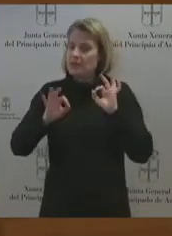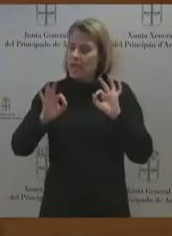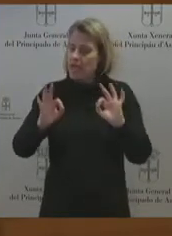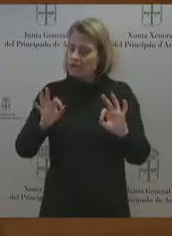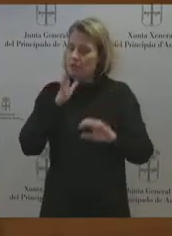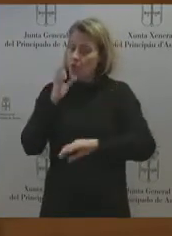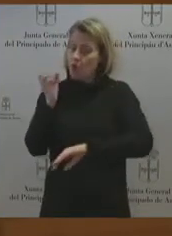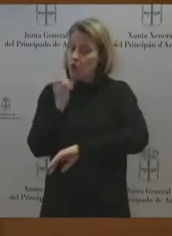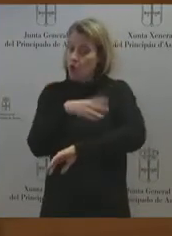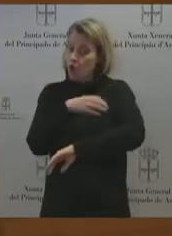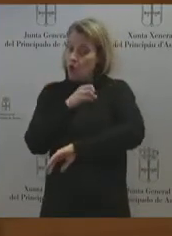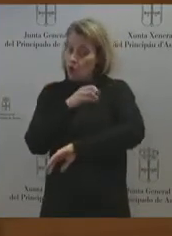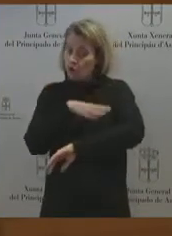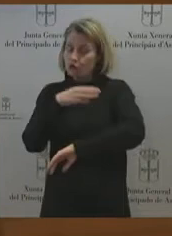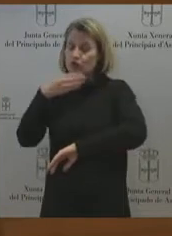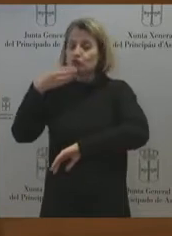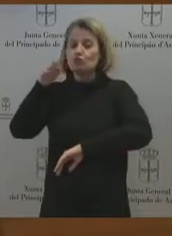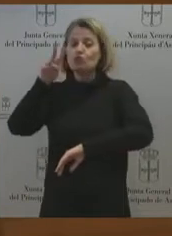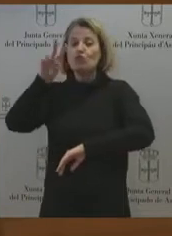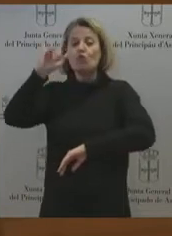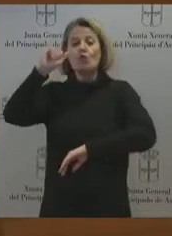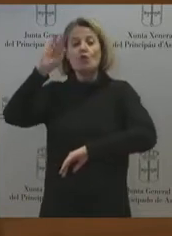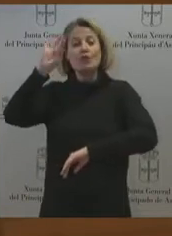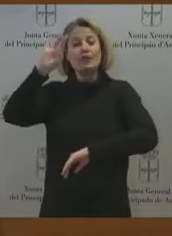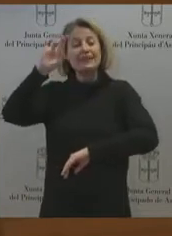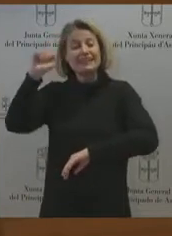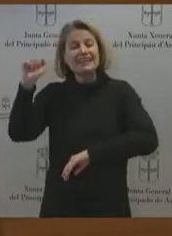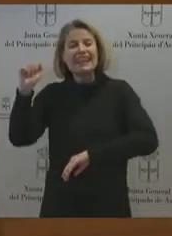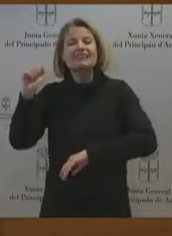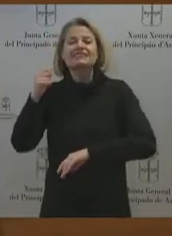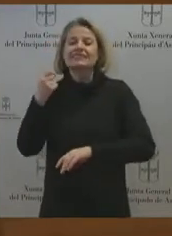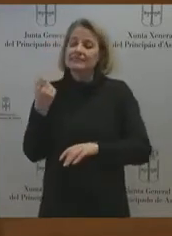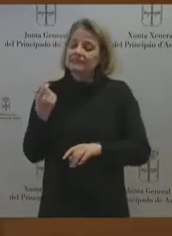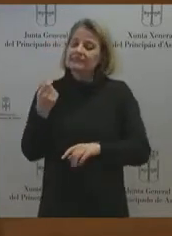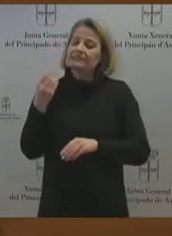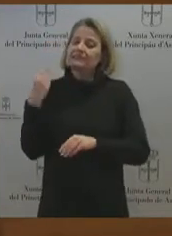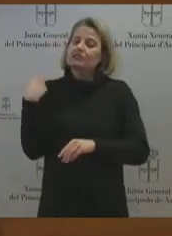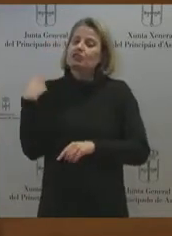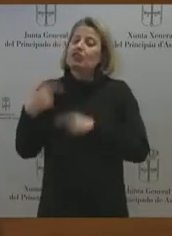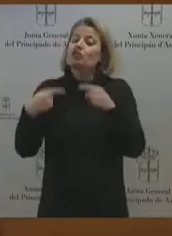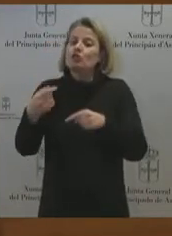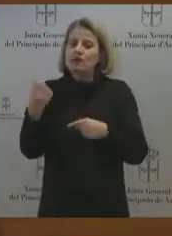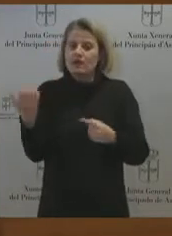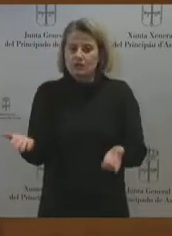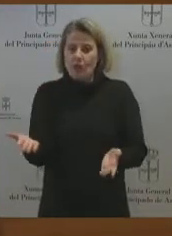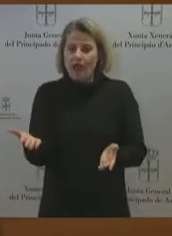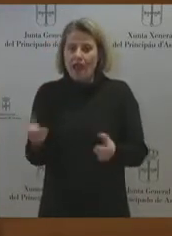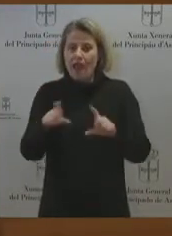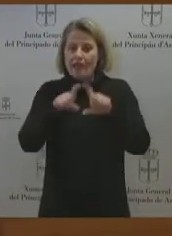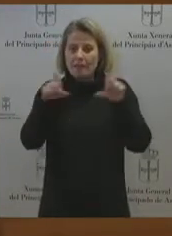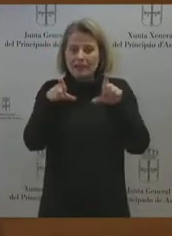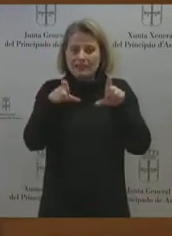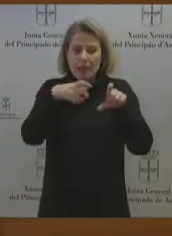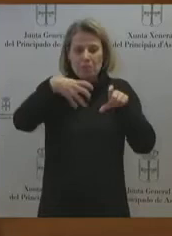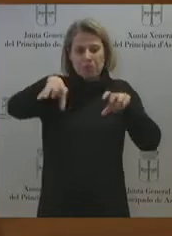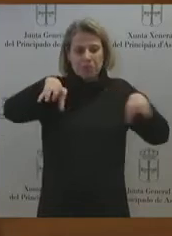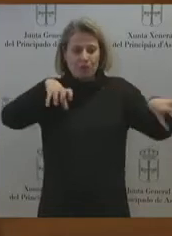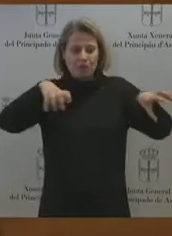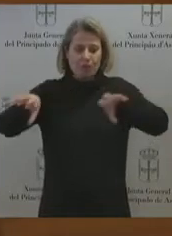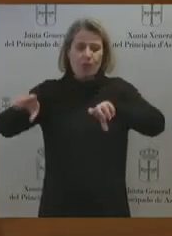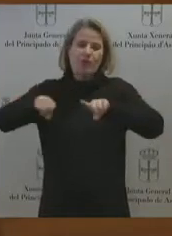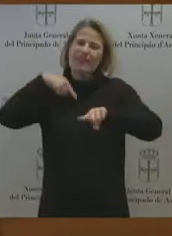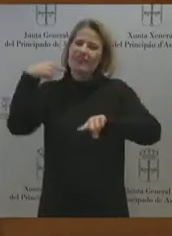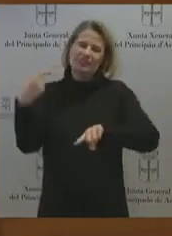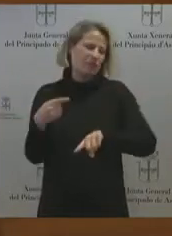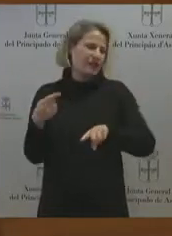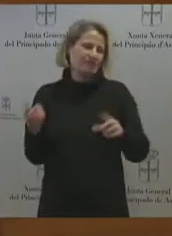empresa, trocearla y venderla. No es cierto que Alcoa no fuera viable. 1.450 millones de euros que ganó la